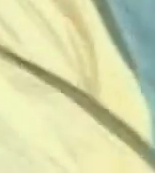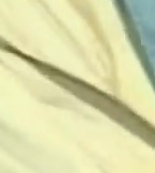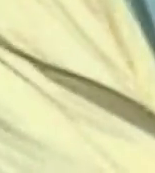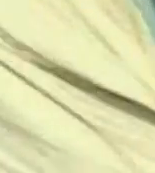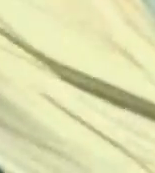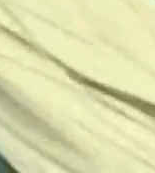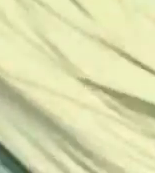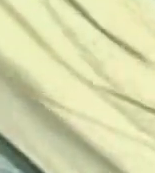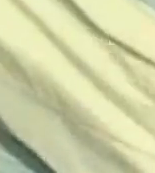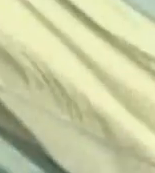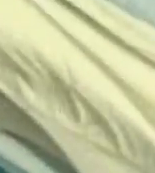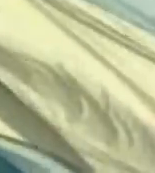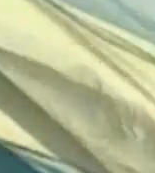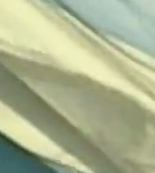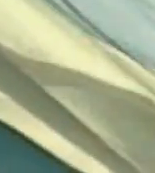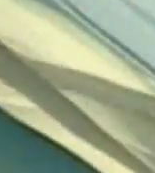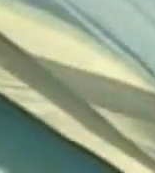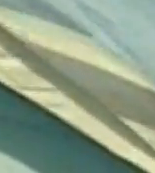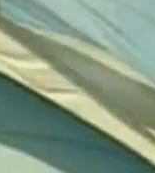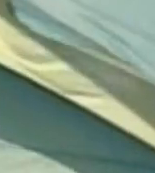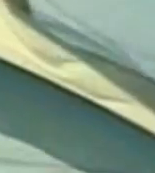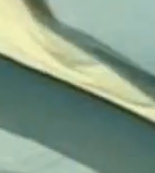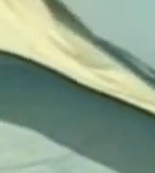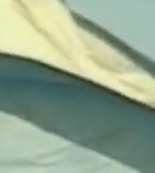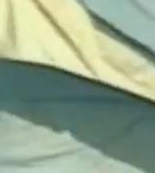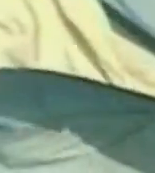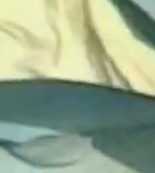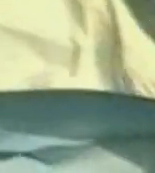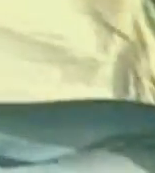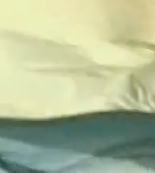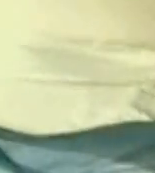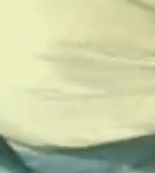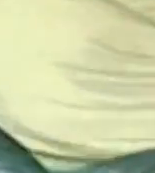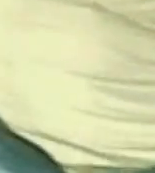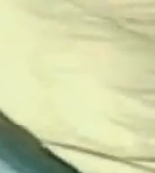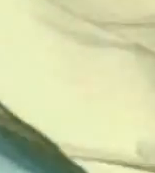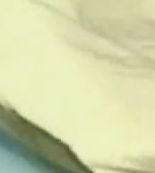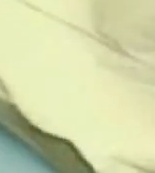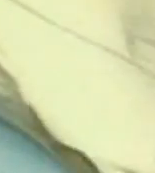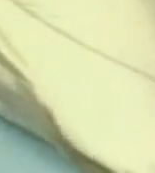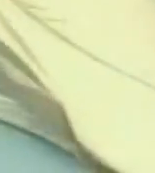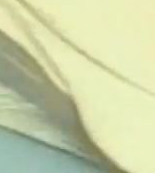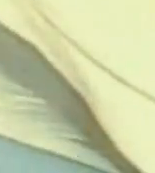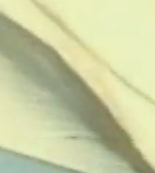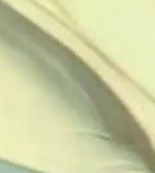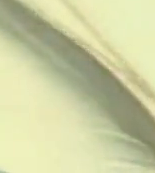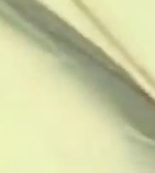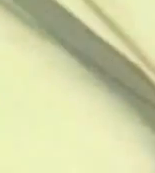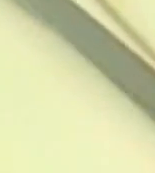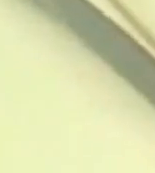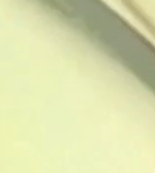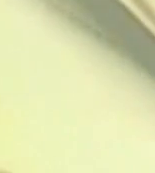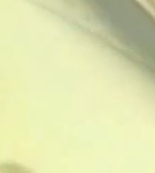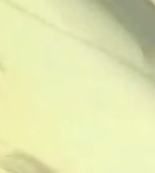el país y el servicio internacional RAE, Radiodifusión Argentina al exterior.